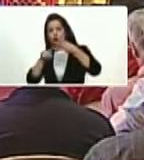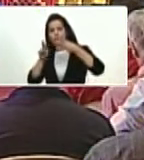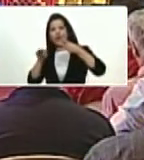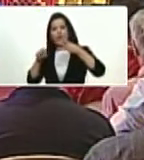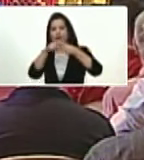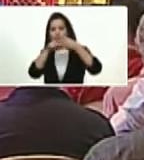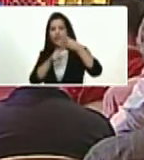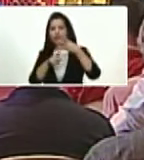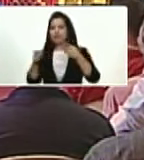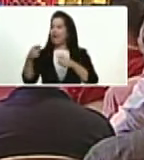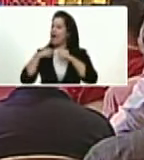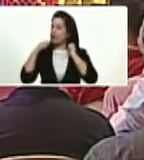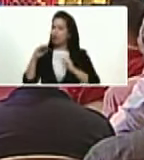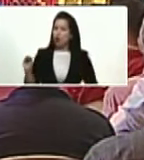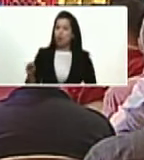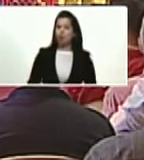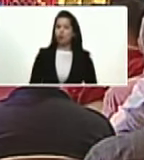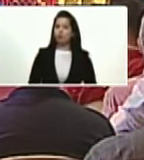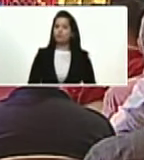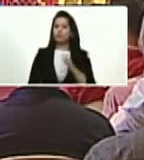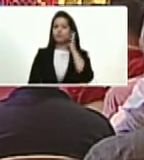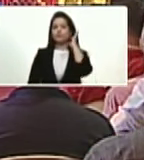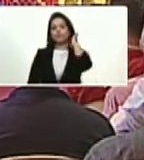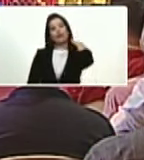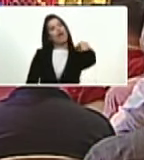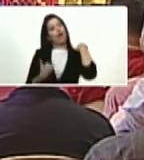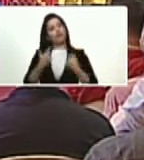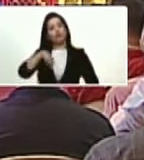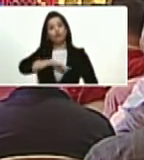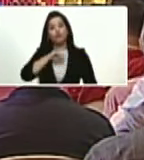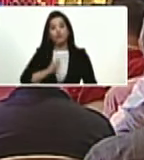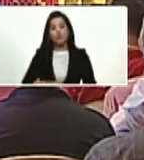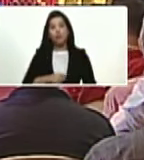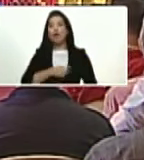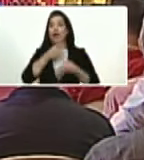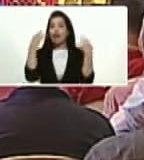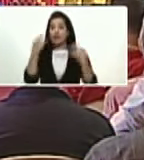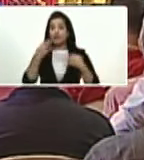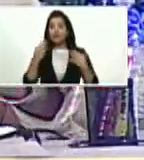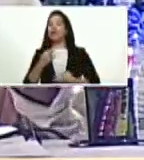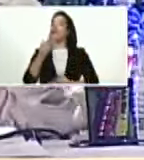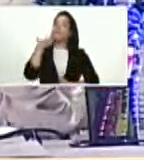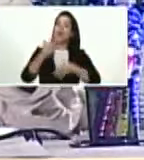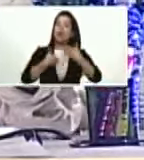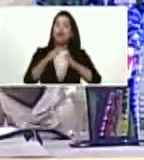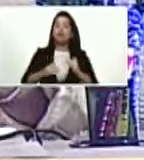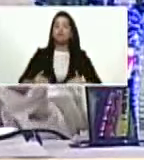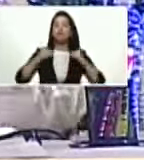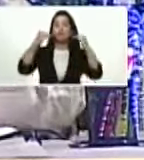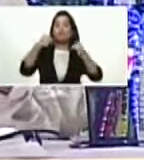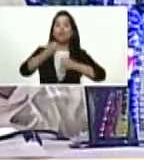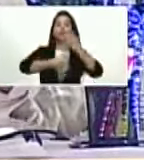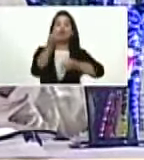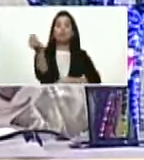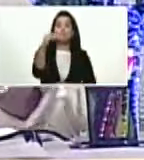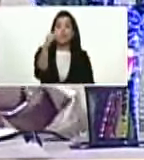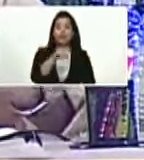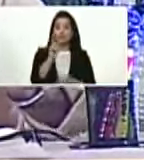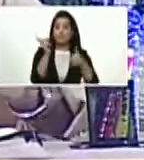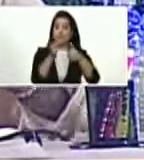Compañero Aristóbulo, una de las tareas primordiales es garantizar elevar la producción, la productividad.